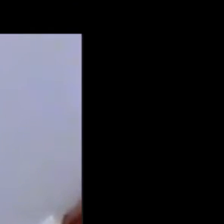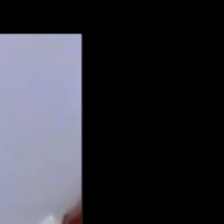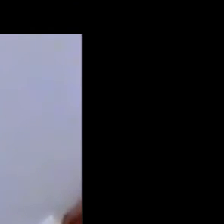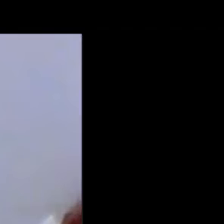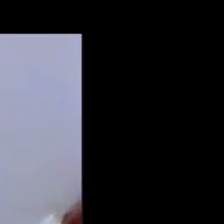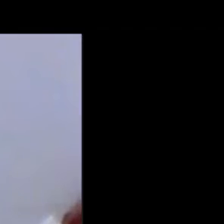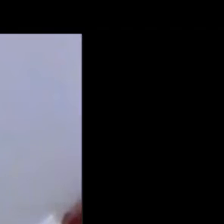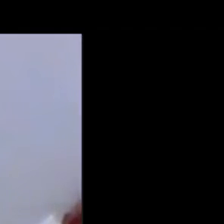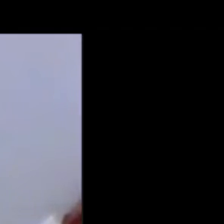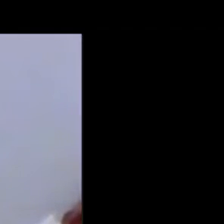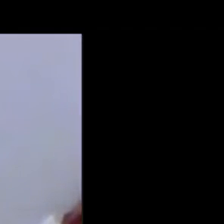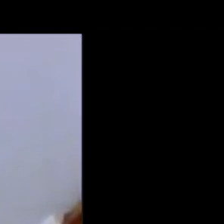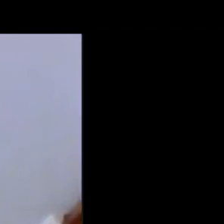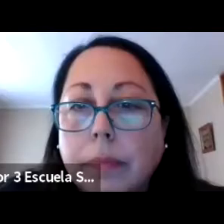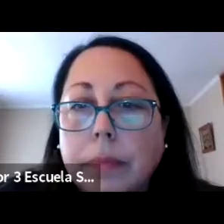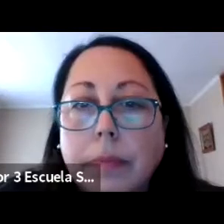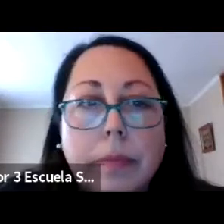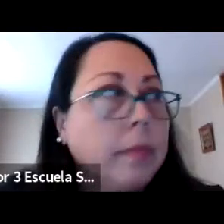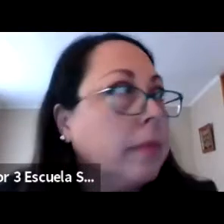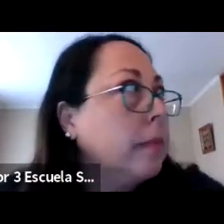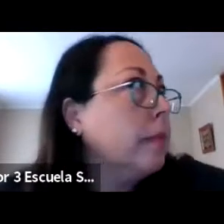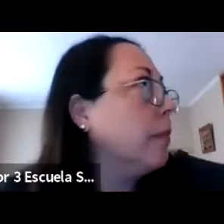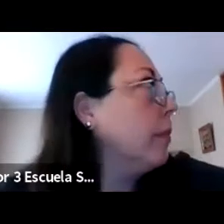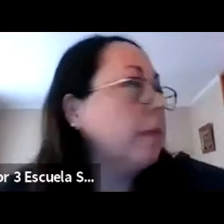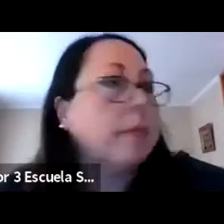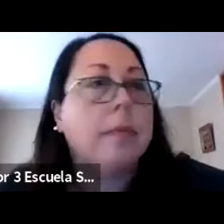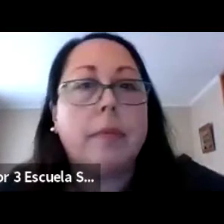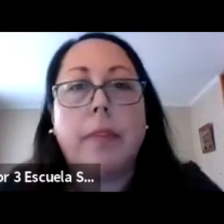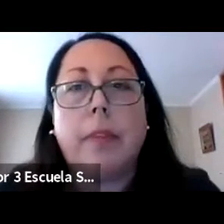vamos a compartir.